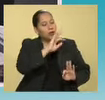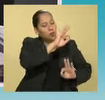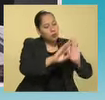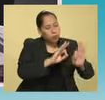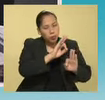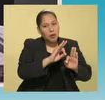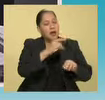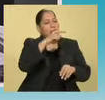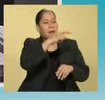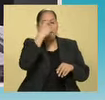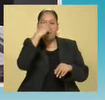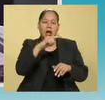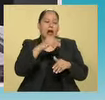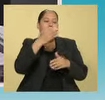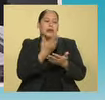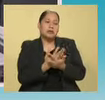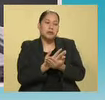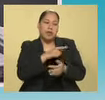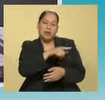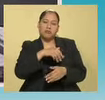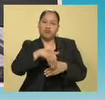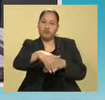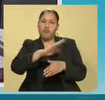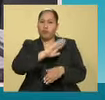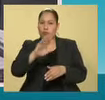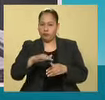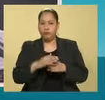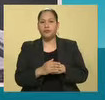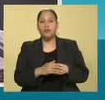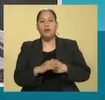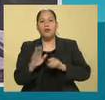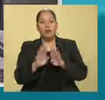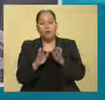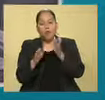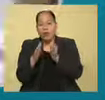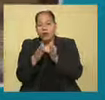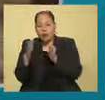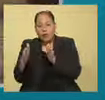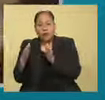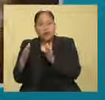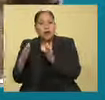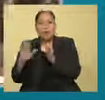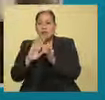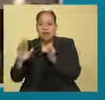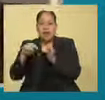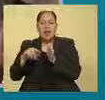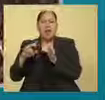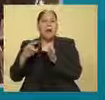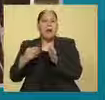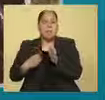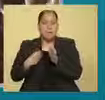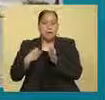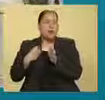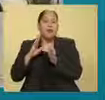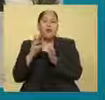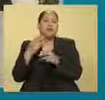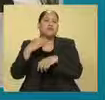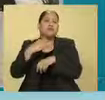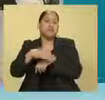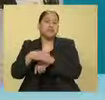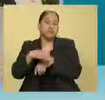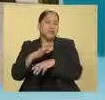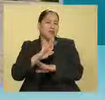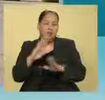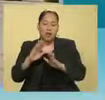vida. Y importante, estamos hablando de la última etapa de la vida, estamos hablando de vida y cómo queremos